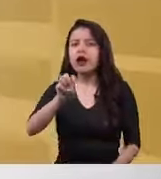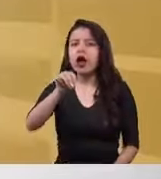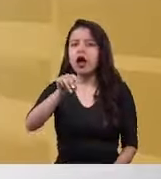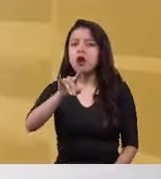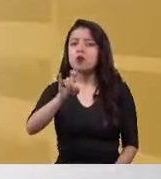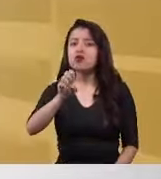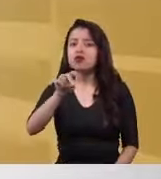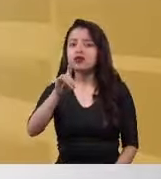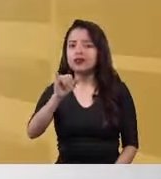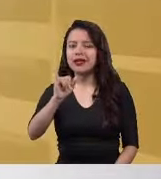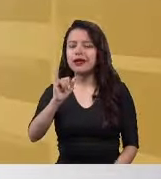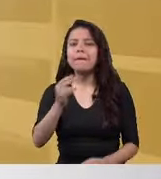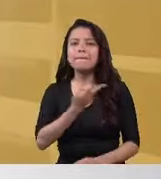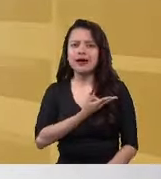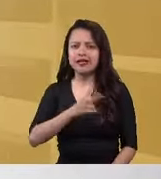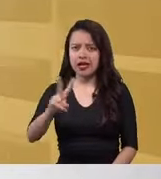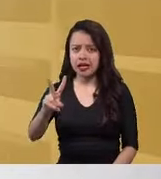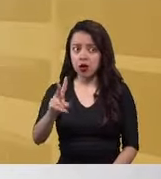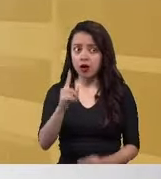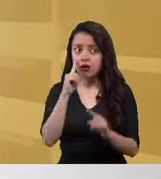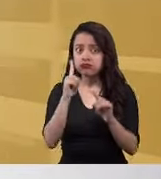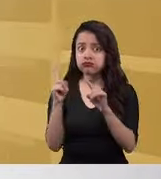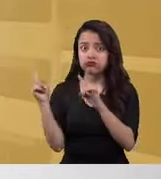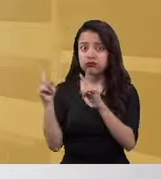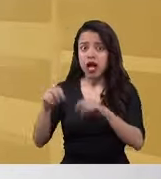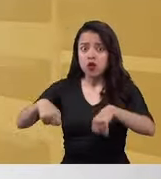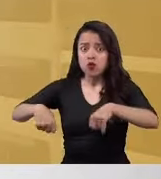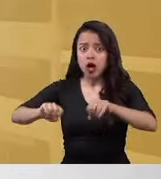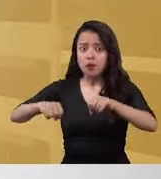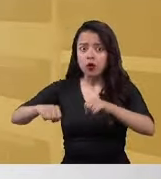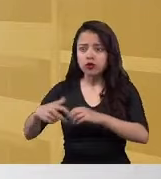allí, aquí en el Jordán.